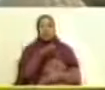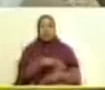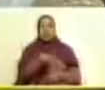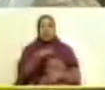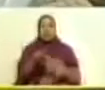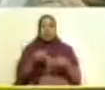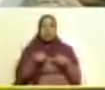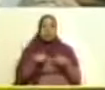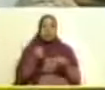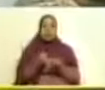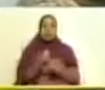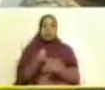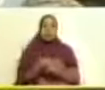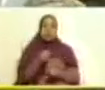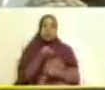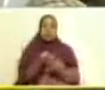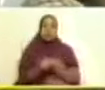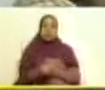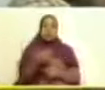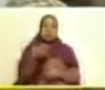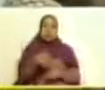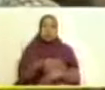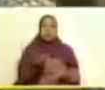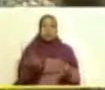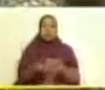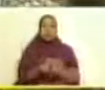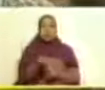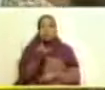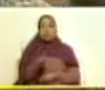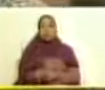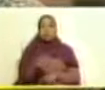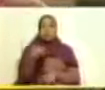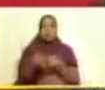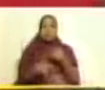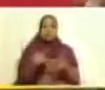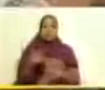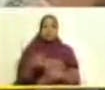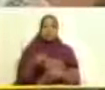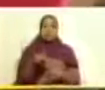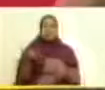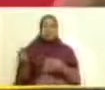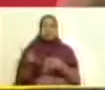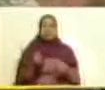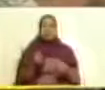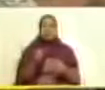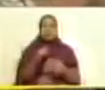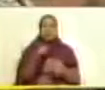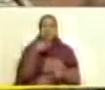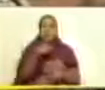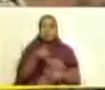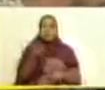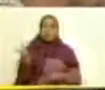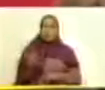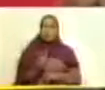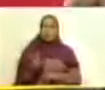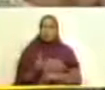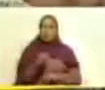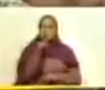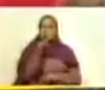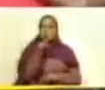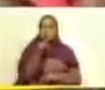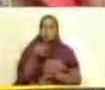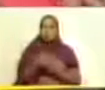asumir el ecosocialismo como una forma de hablar en clave venezolana.